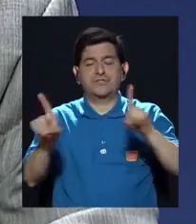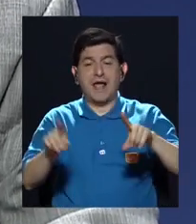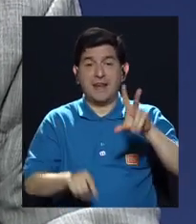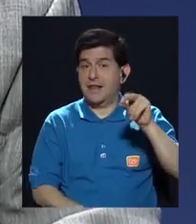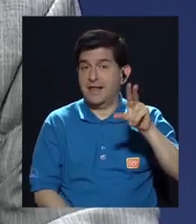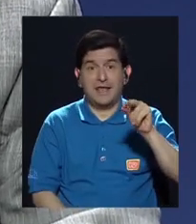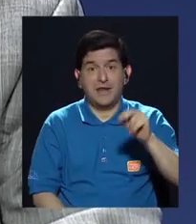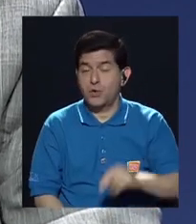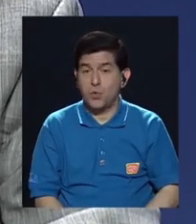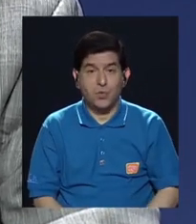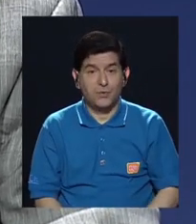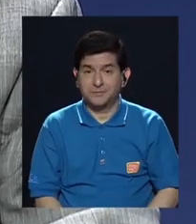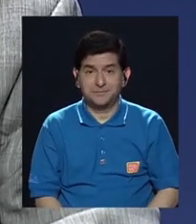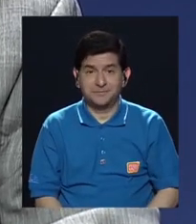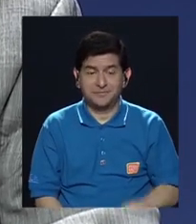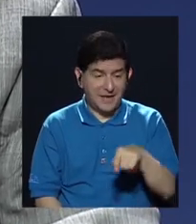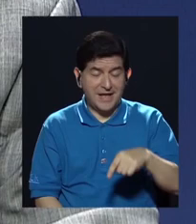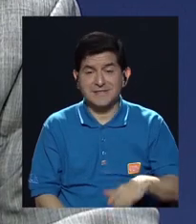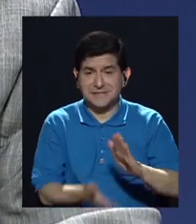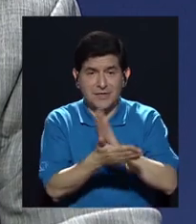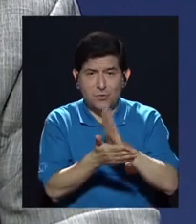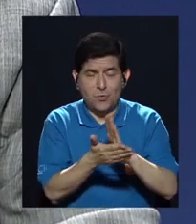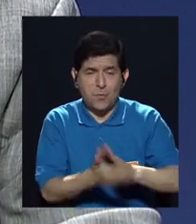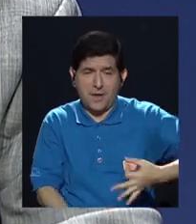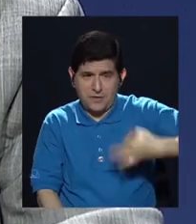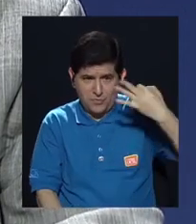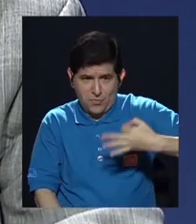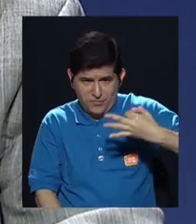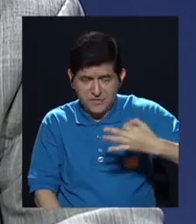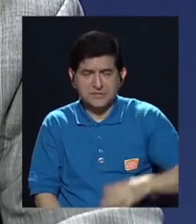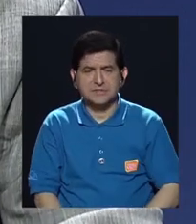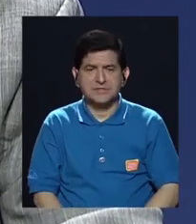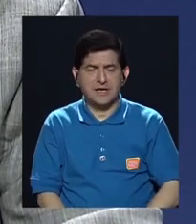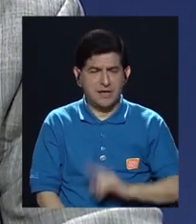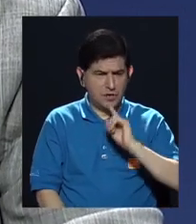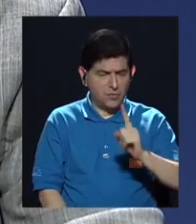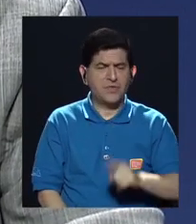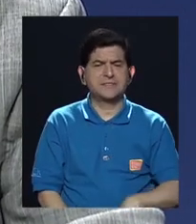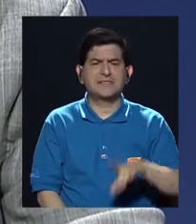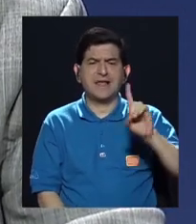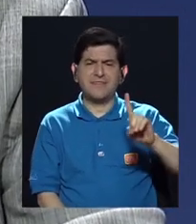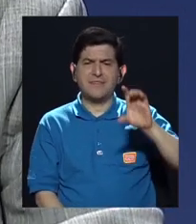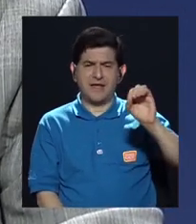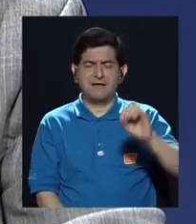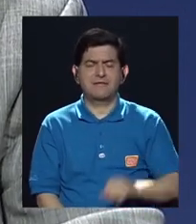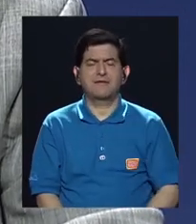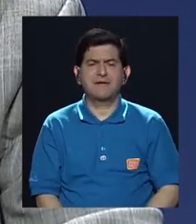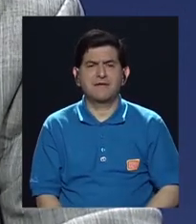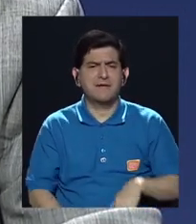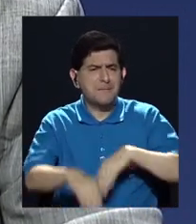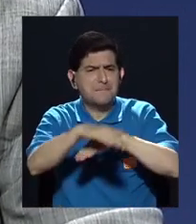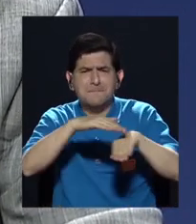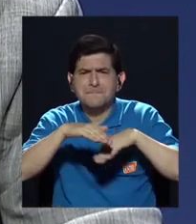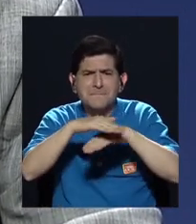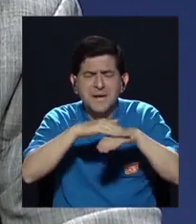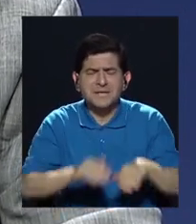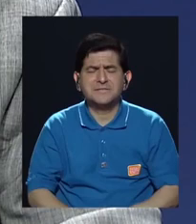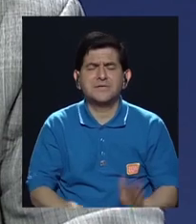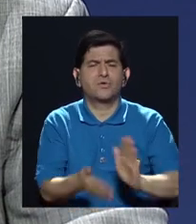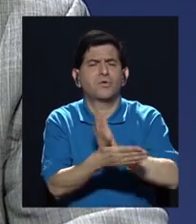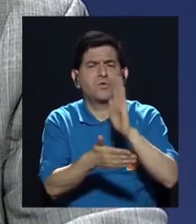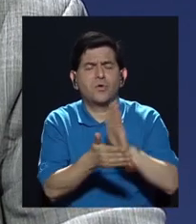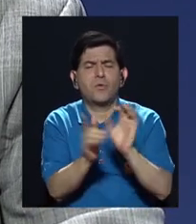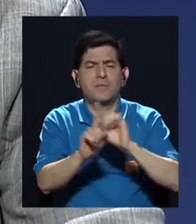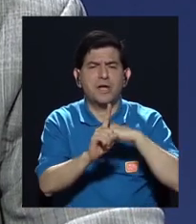socialdemócratas, y no. La Carta Fundamental de Liberación Nacional, como lo reconocía Daniel Oduber, es fundamentalmente